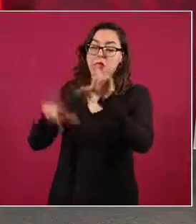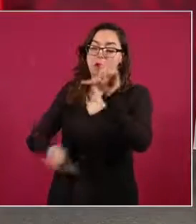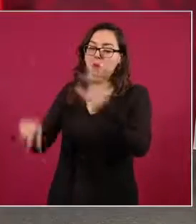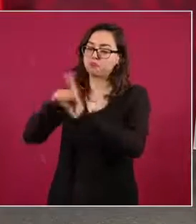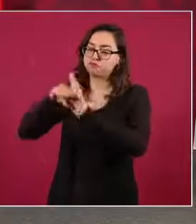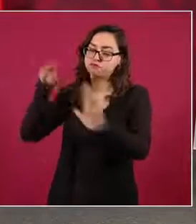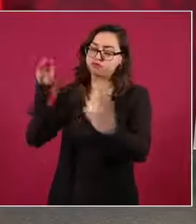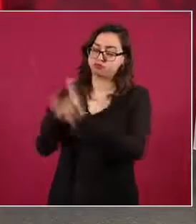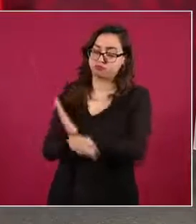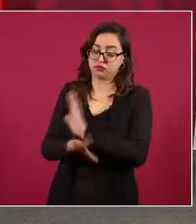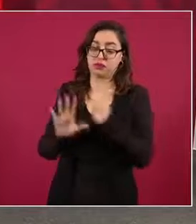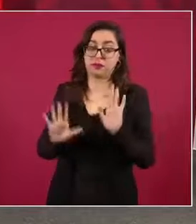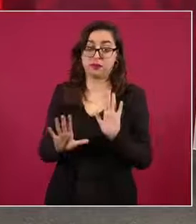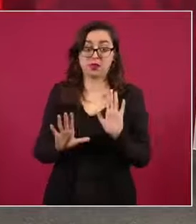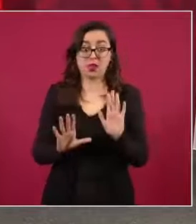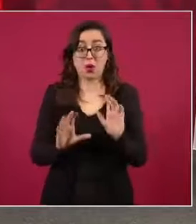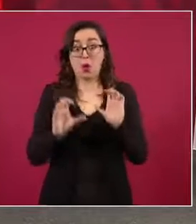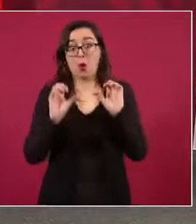es que tengan